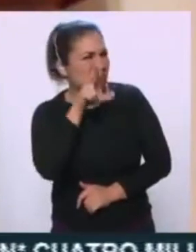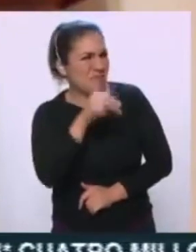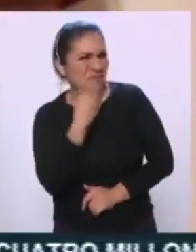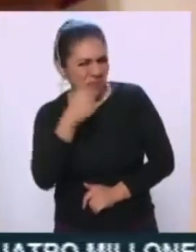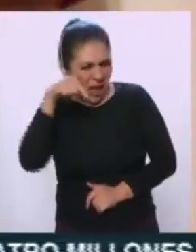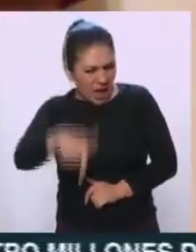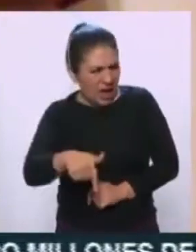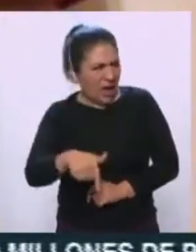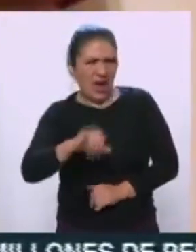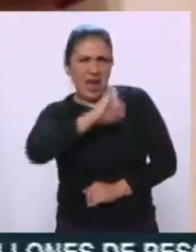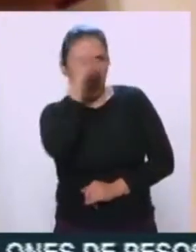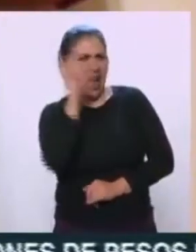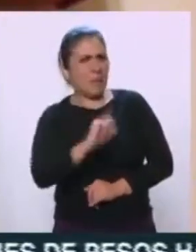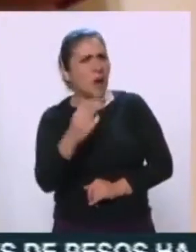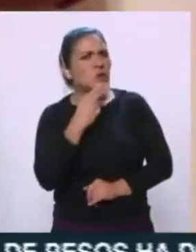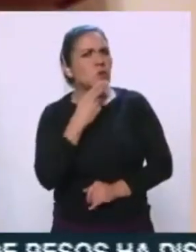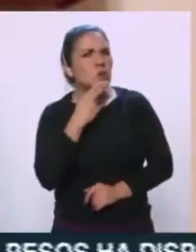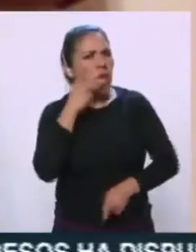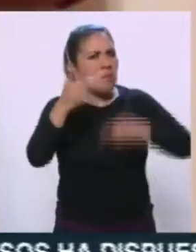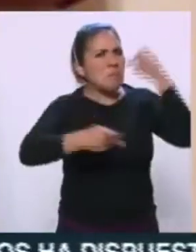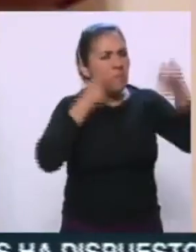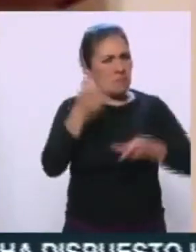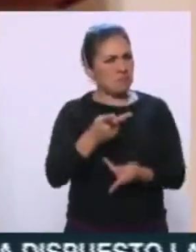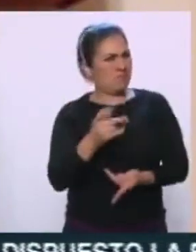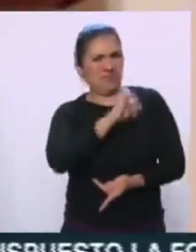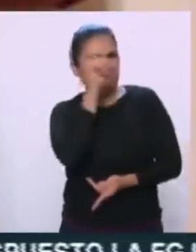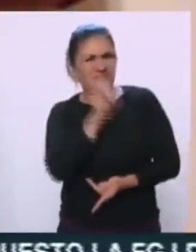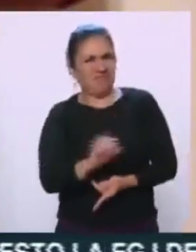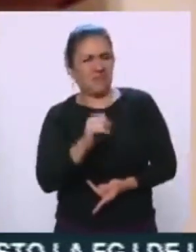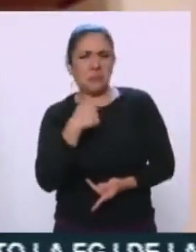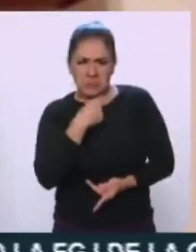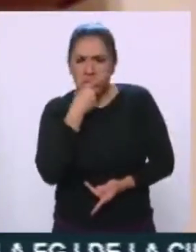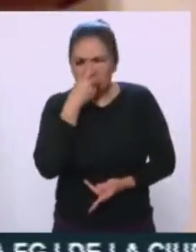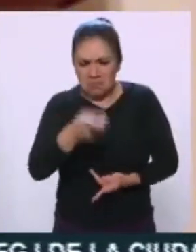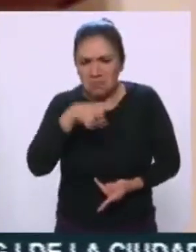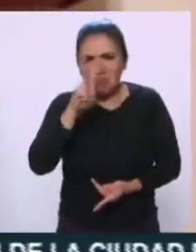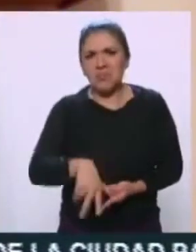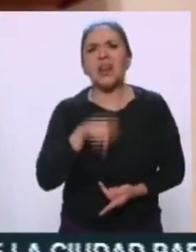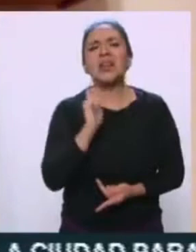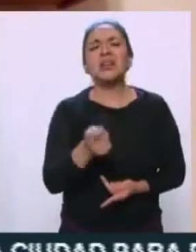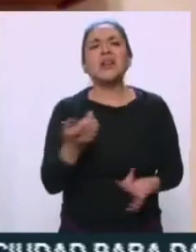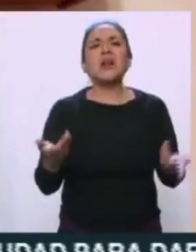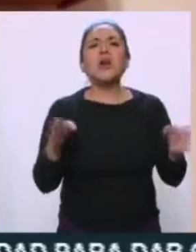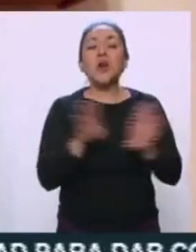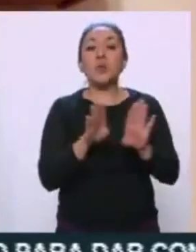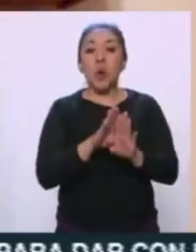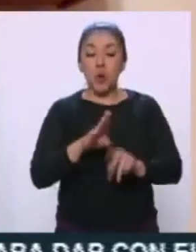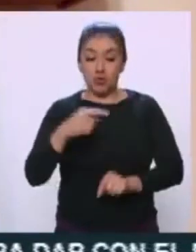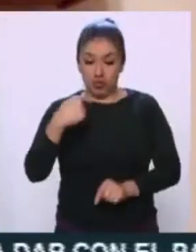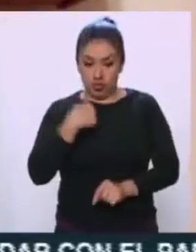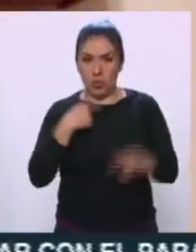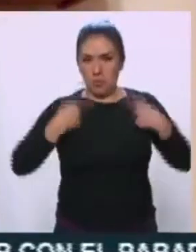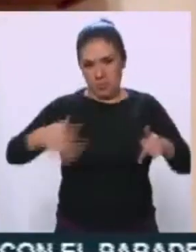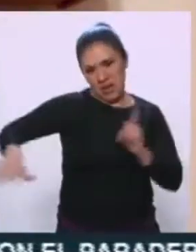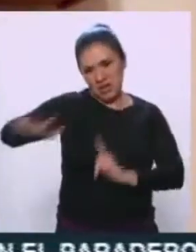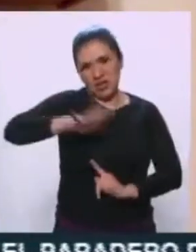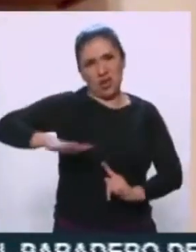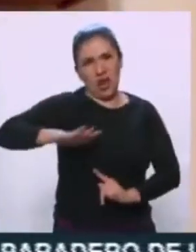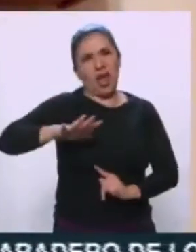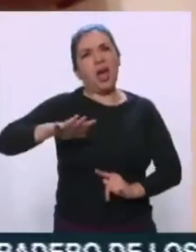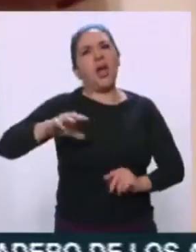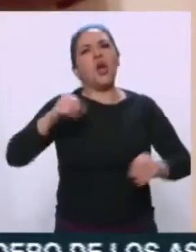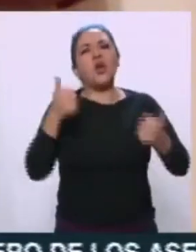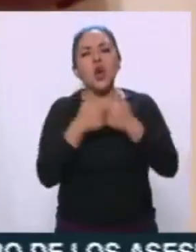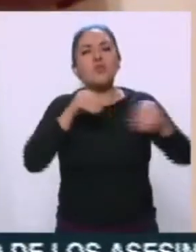en México jamás utilizó antes. Es decir, yo te puedo decir que nosotros desde el movimiento